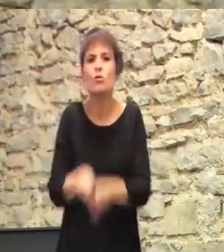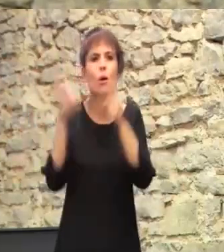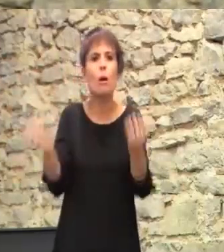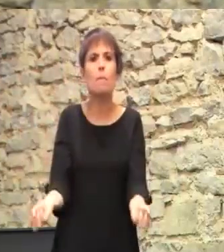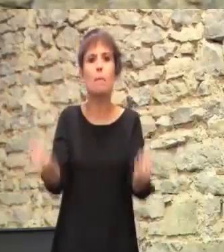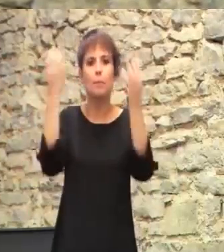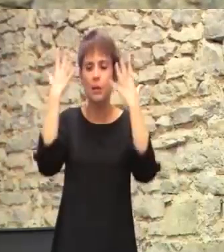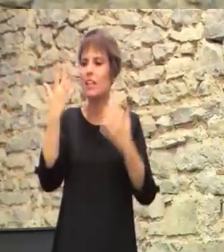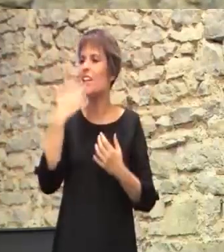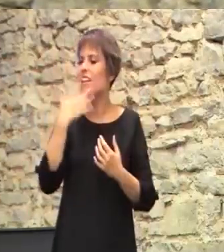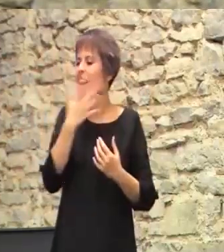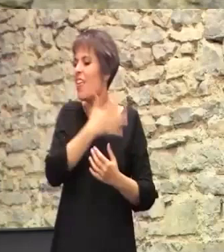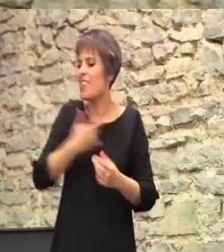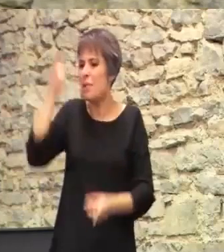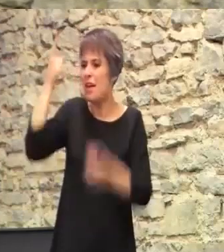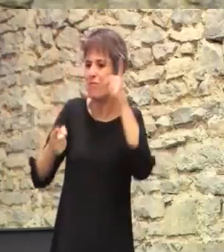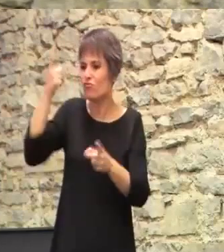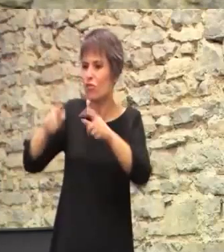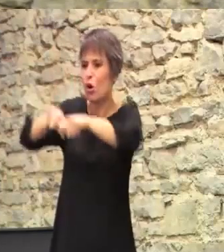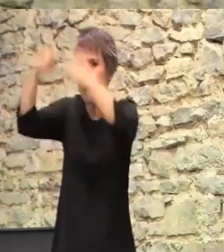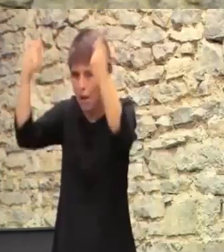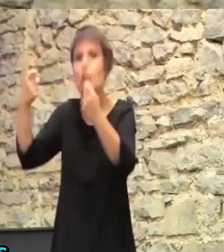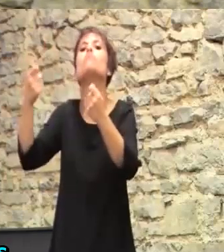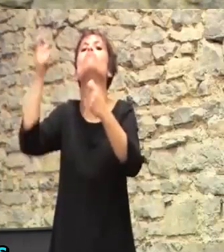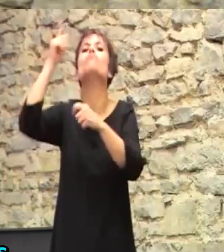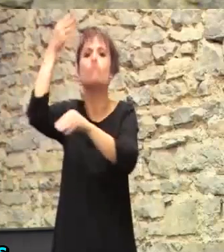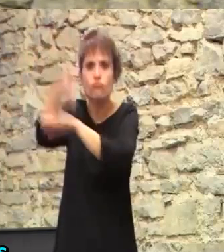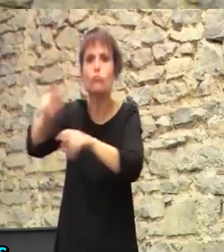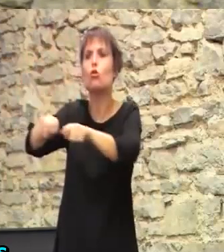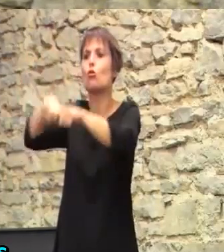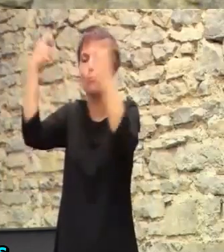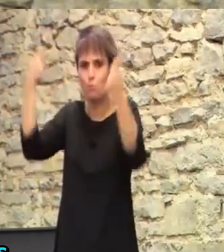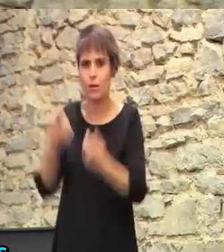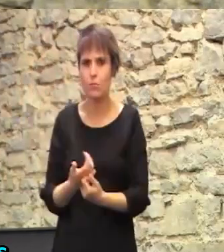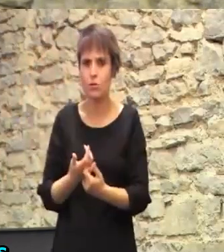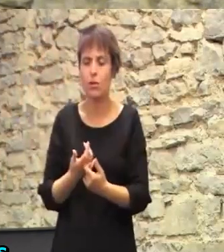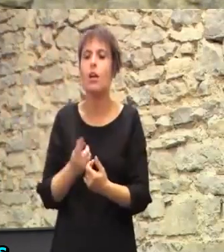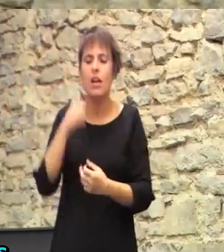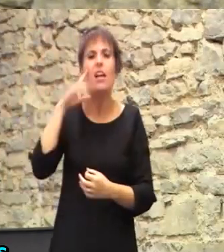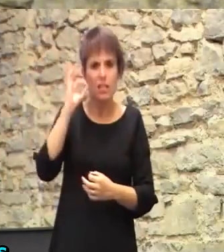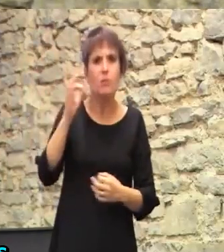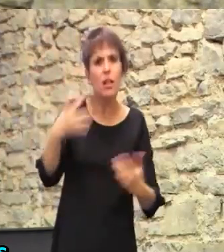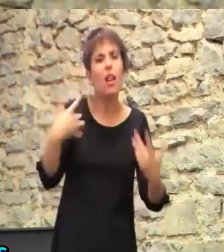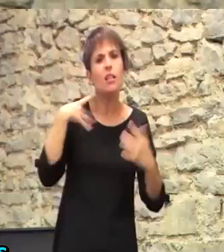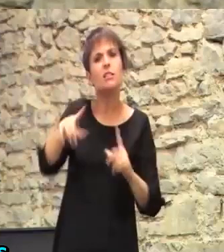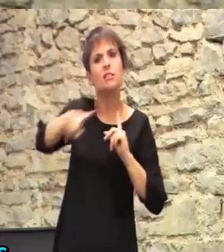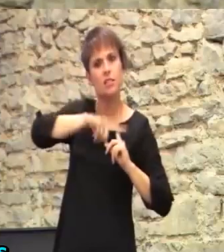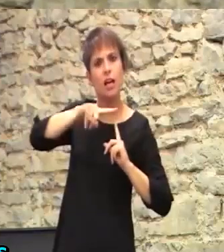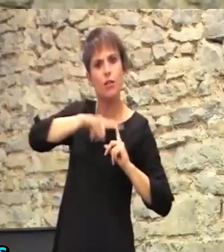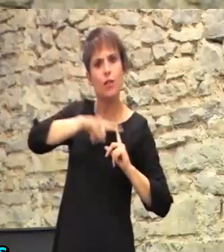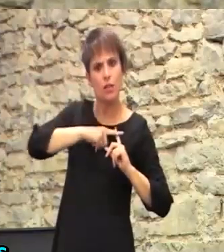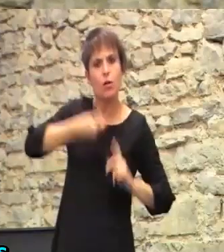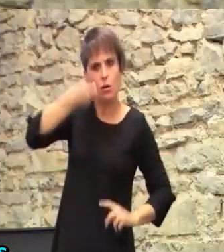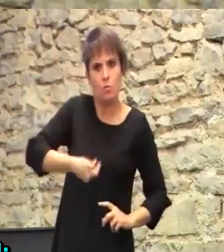aquí hay que transgredir mandatos pues se transgreden que digamos los costes fueron elevados pero los beneficios eran